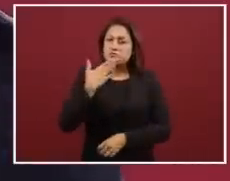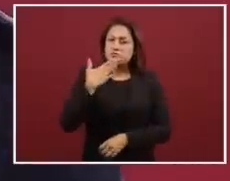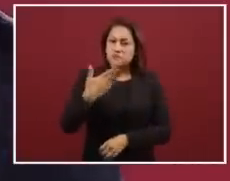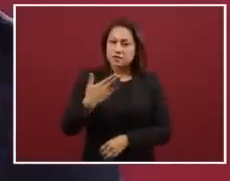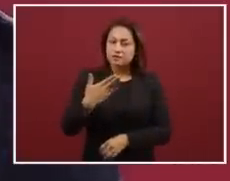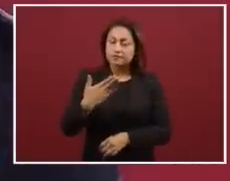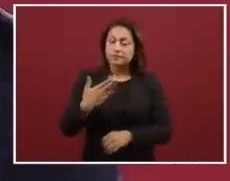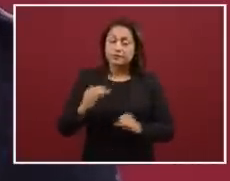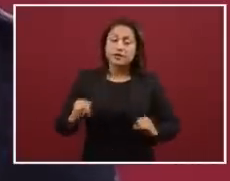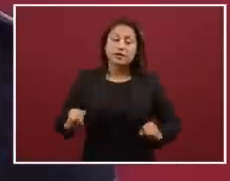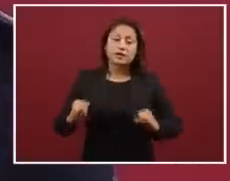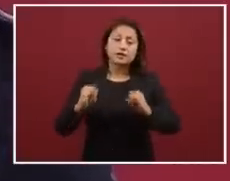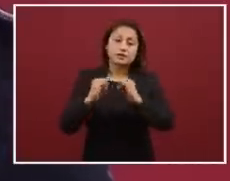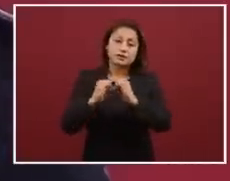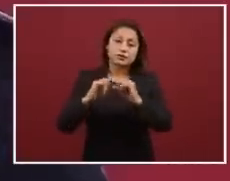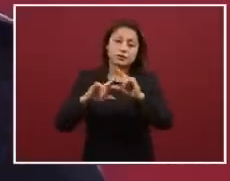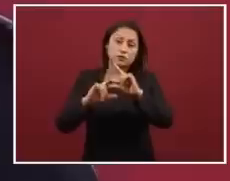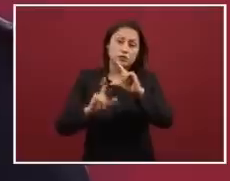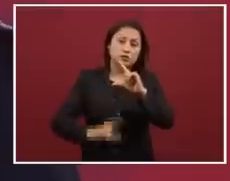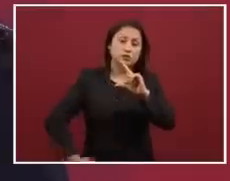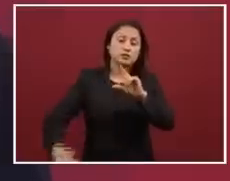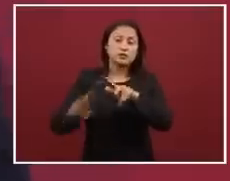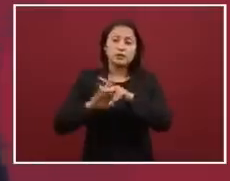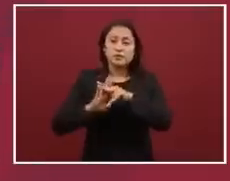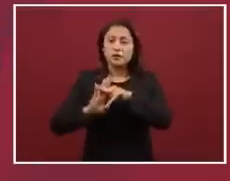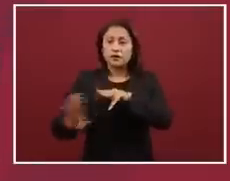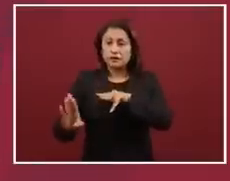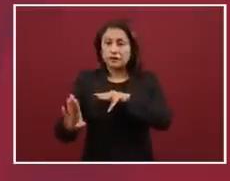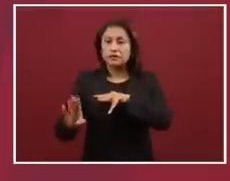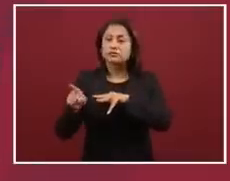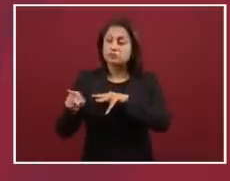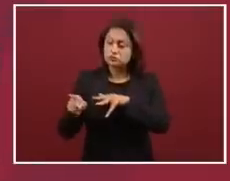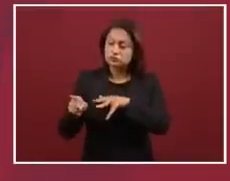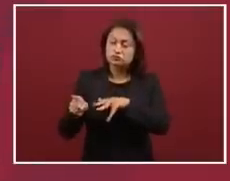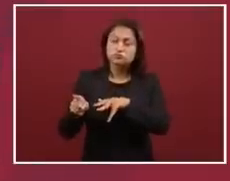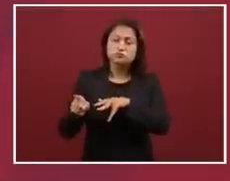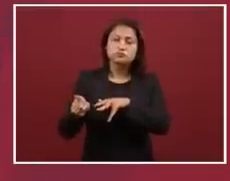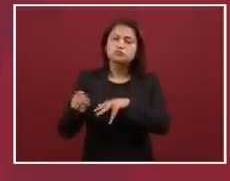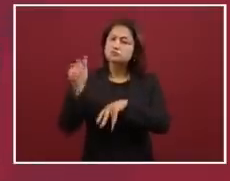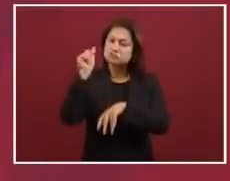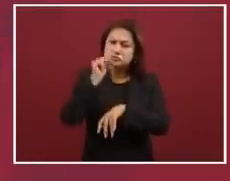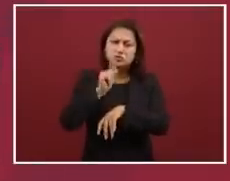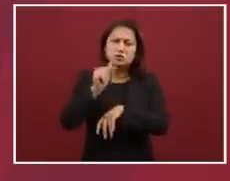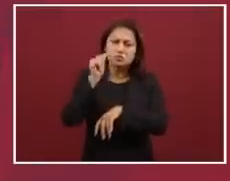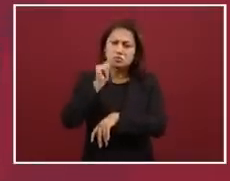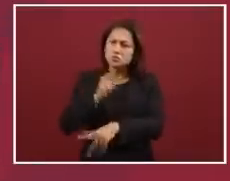de Migración es invitado permanente en la Mesa